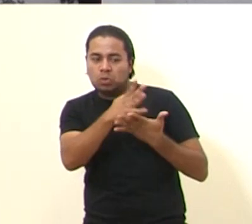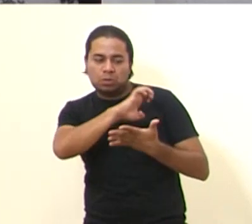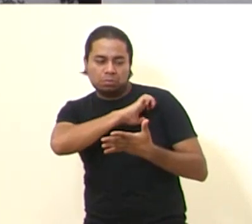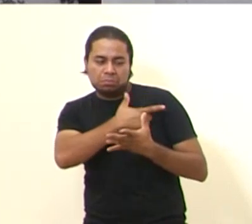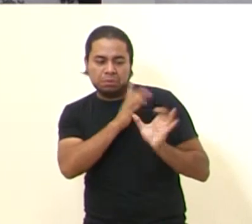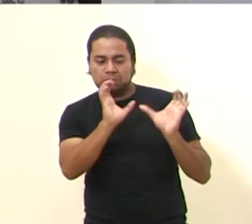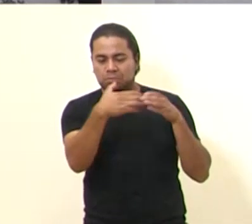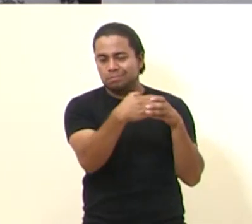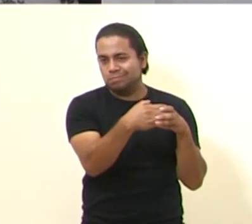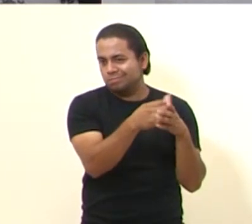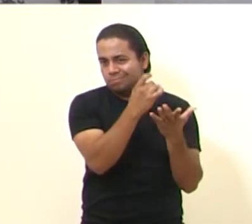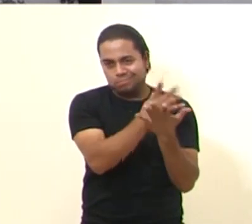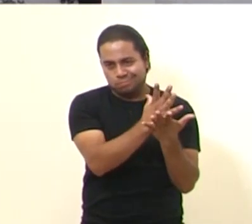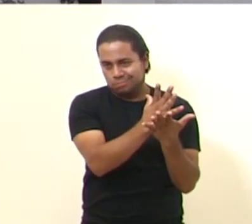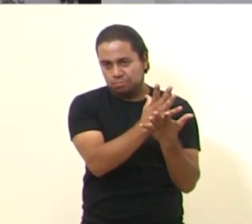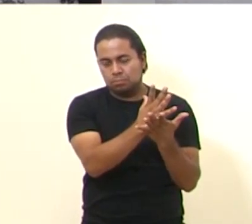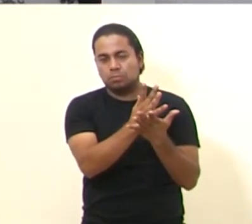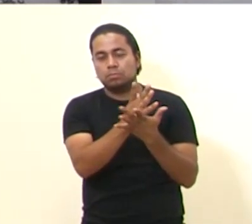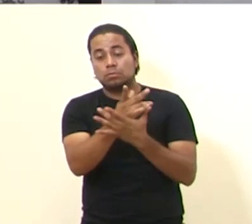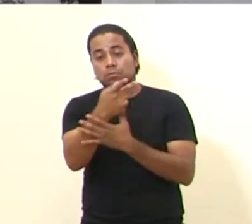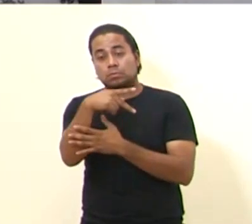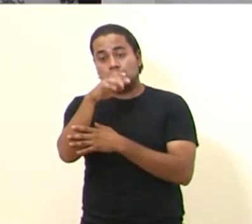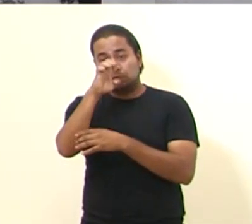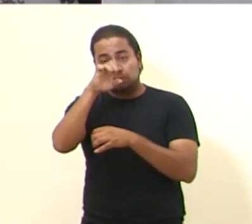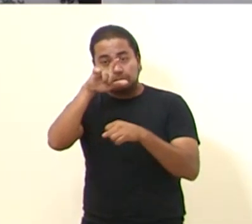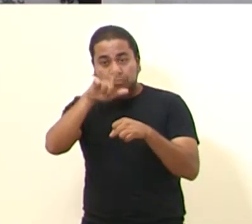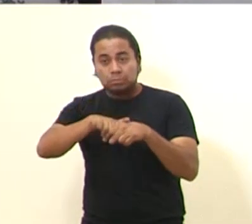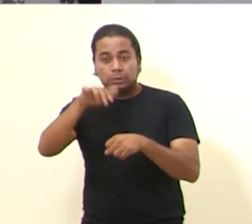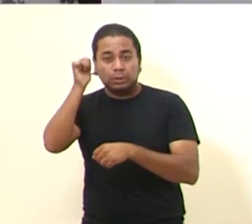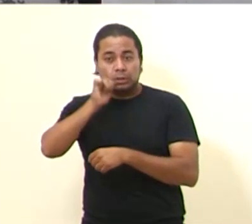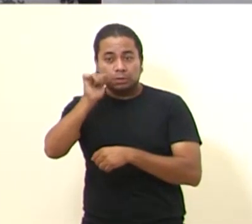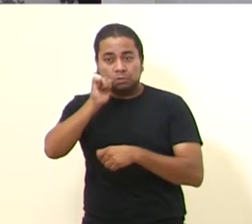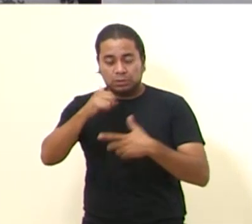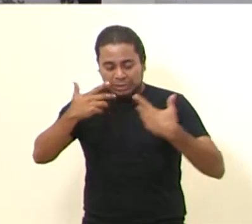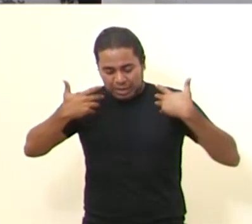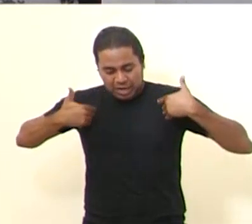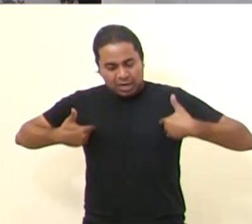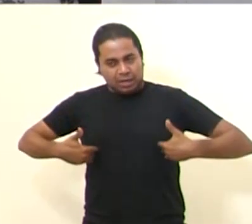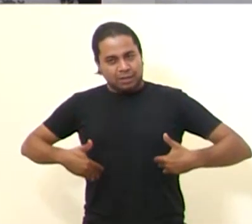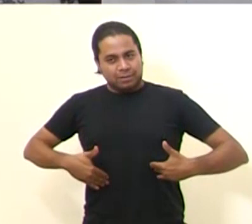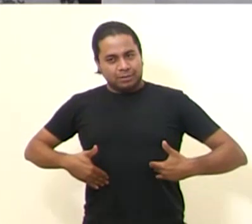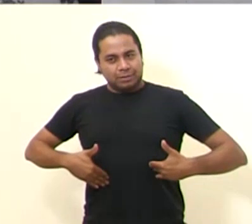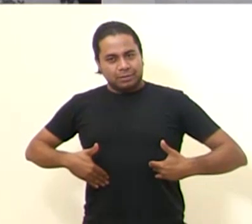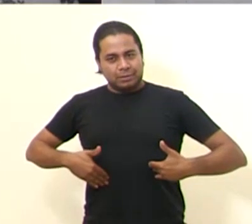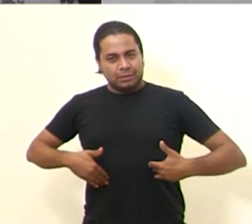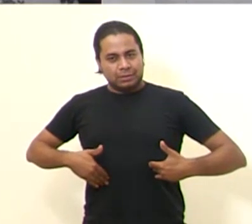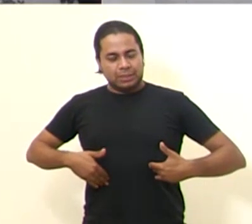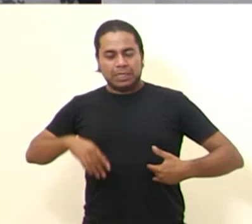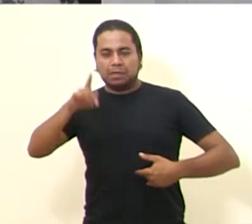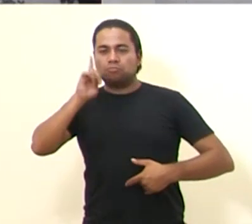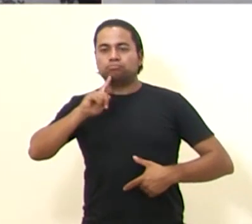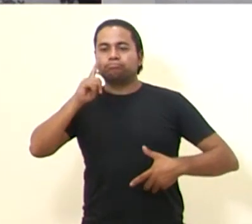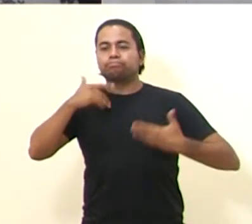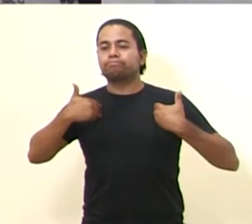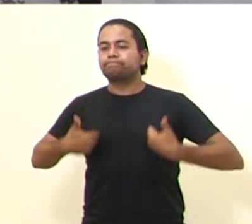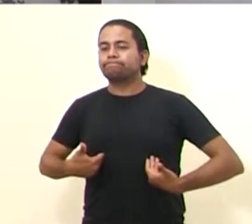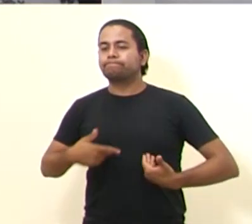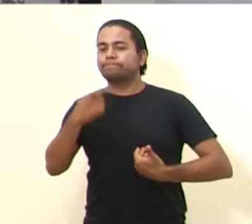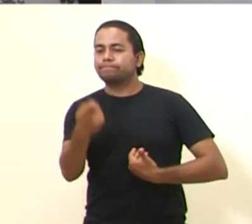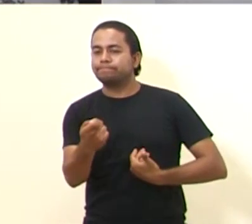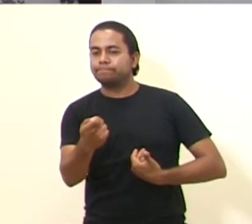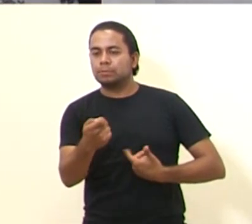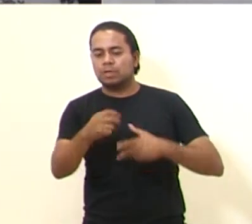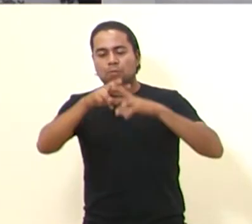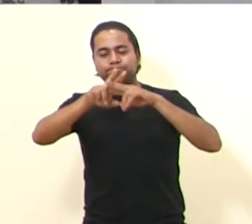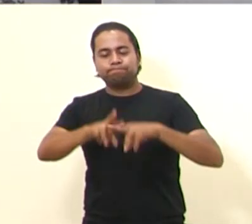español. Culturalmente, sobresalen sus prendas de vestir. El huipil de la mujer, elaborado en el